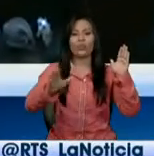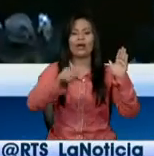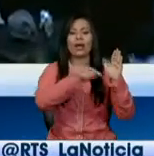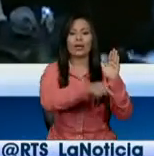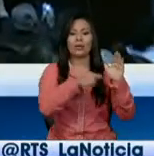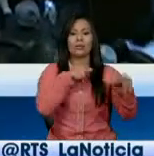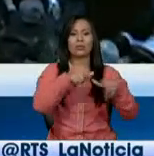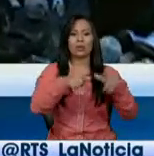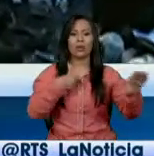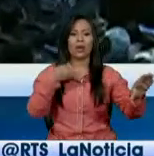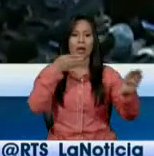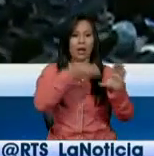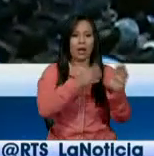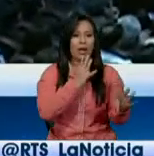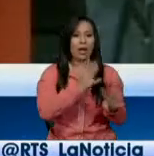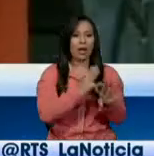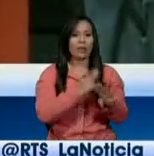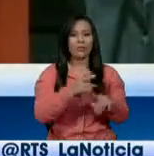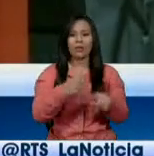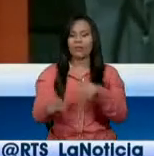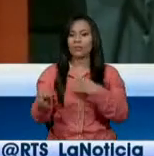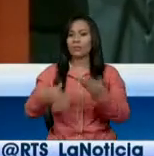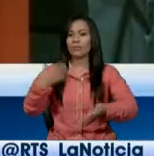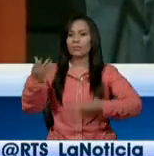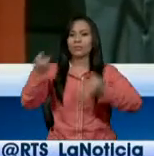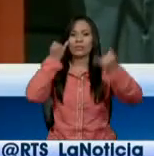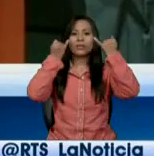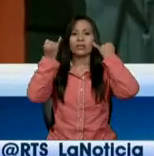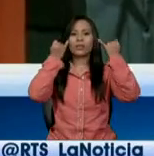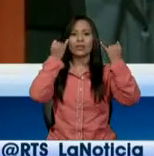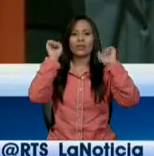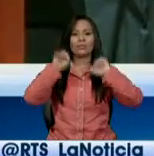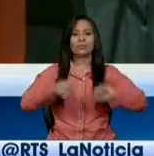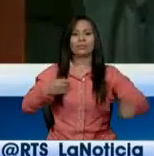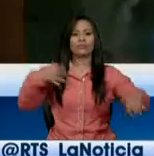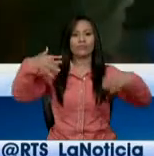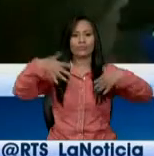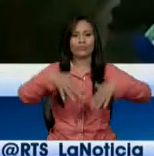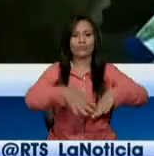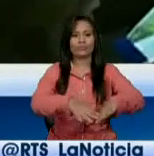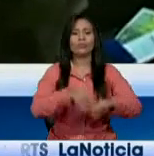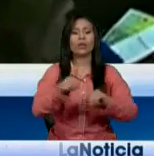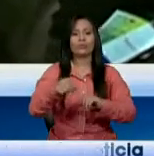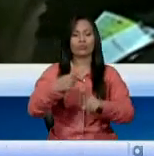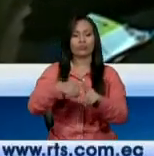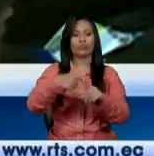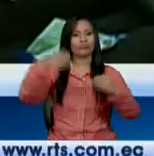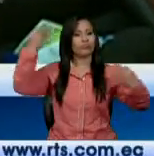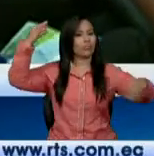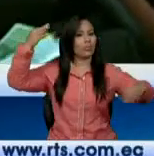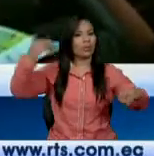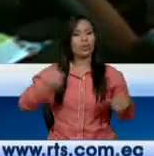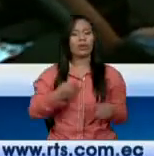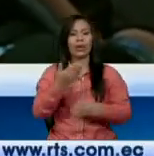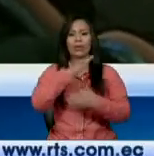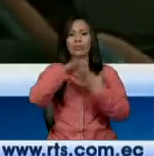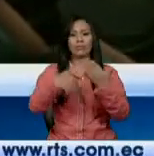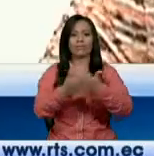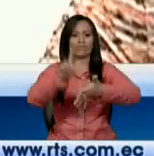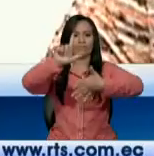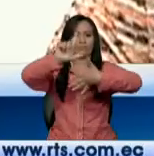Uno de los objetivos es analizar las metas y desafíos de los gobiernos progresistas en el actual escenario político de